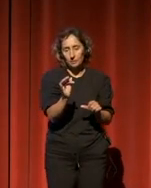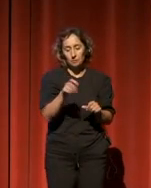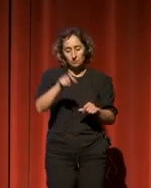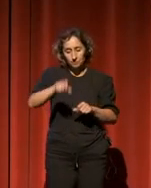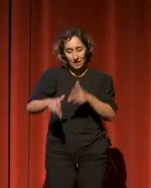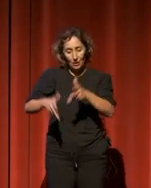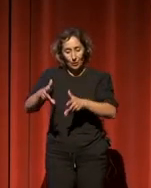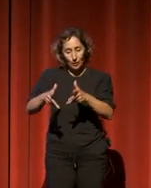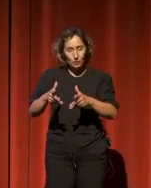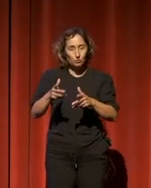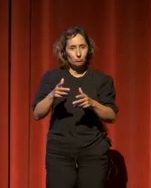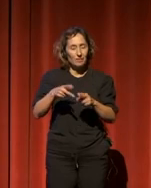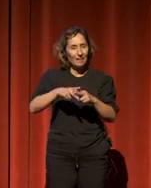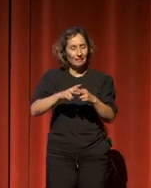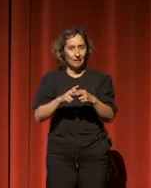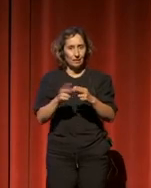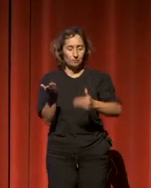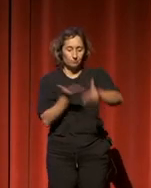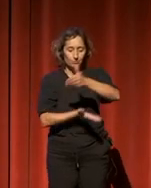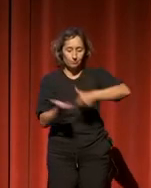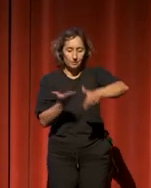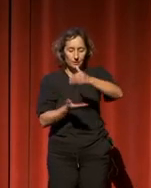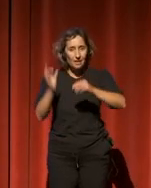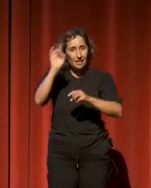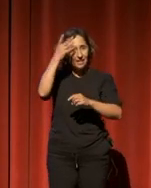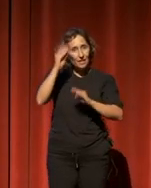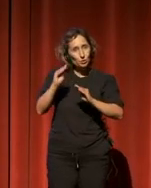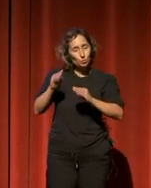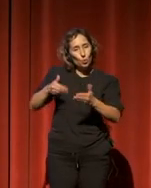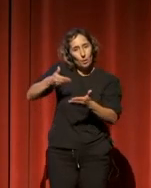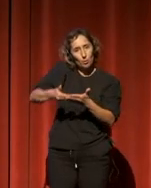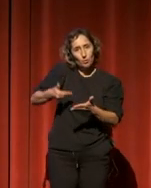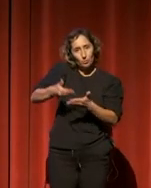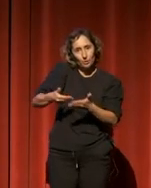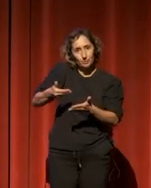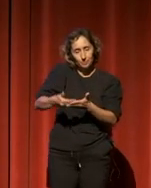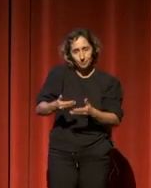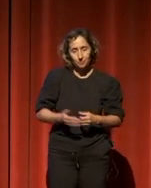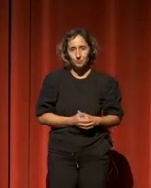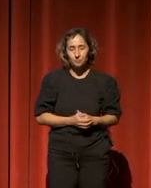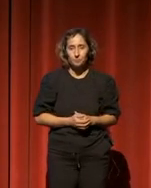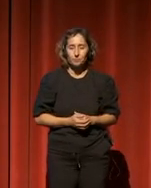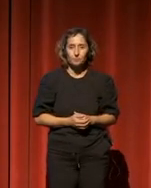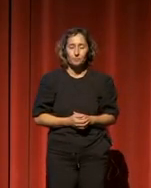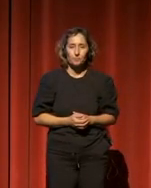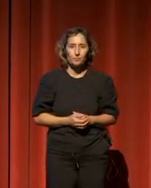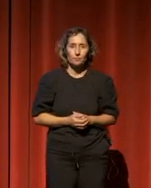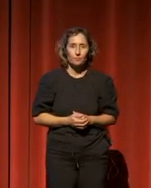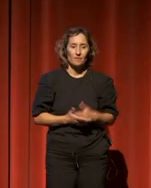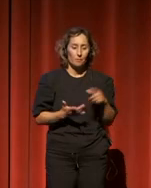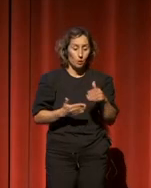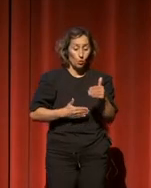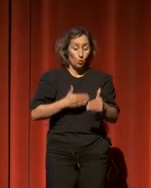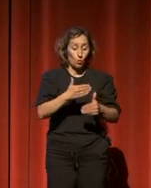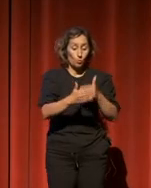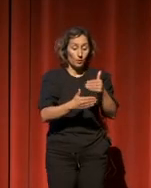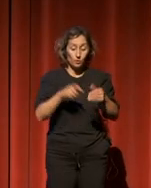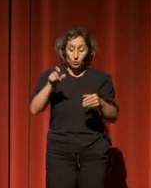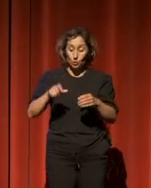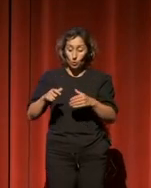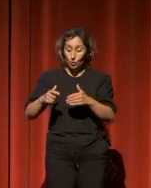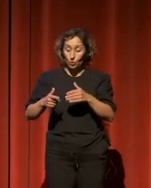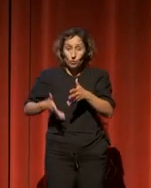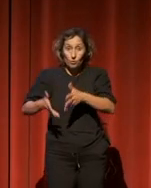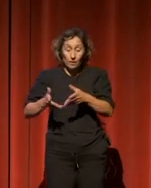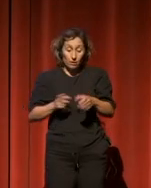ciudadanía para que realicen sus aportaciones pero observamos que la ciudadanía no está presente en todo el proceso no lo acompaña desde